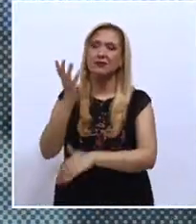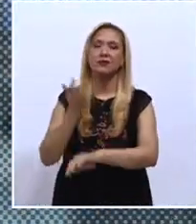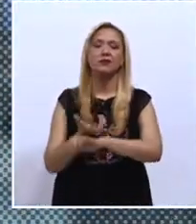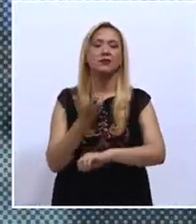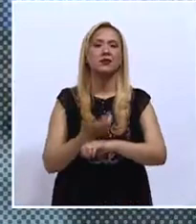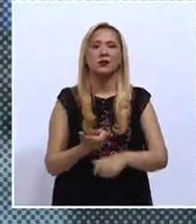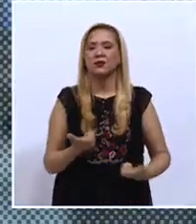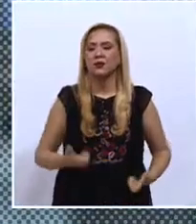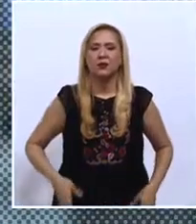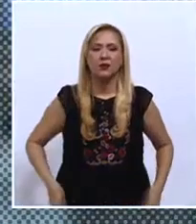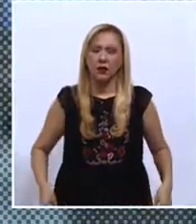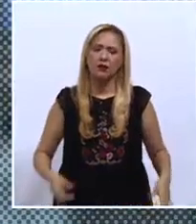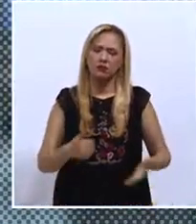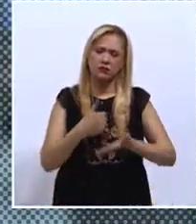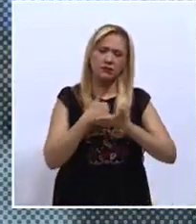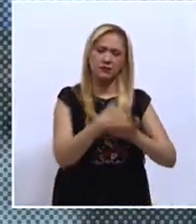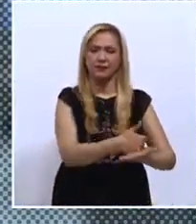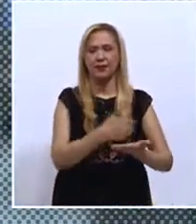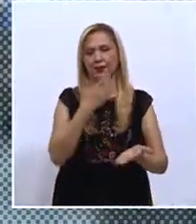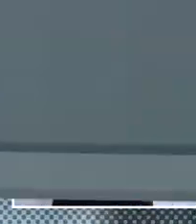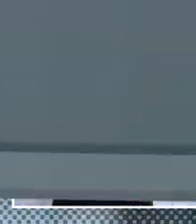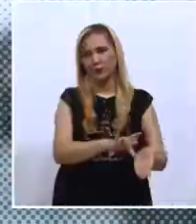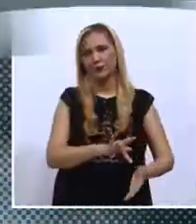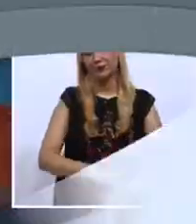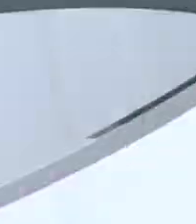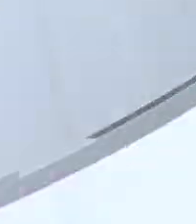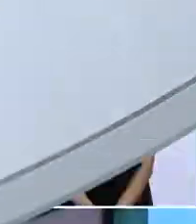con Estados Unidos.